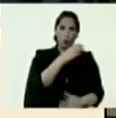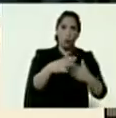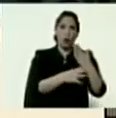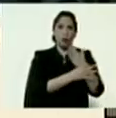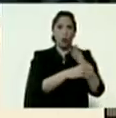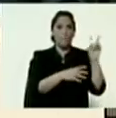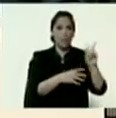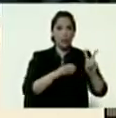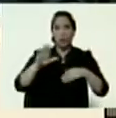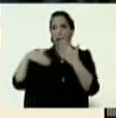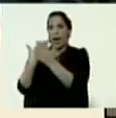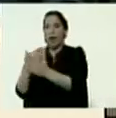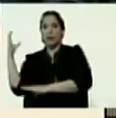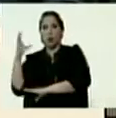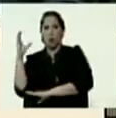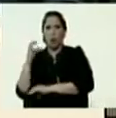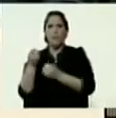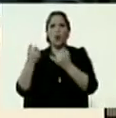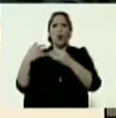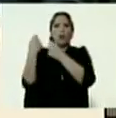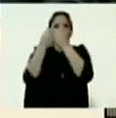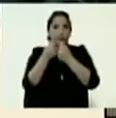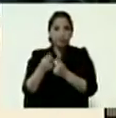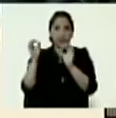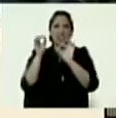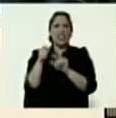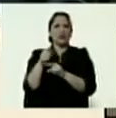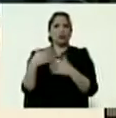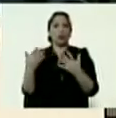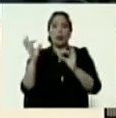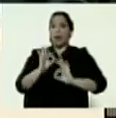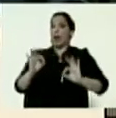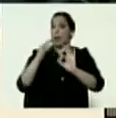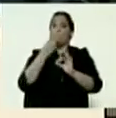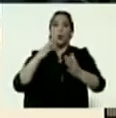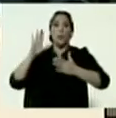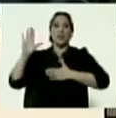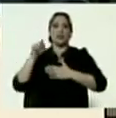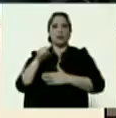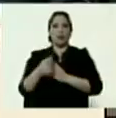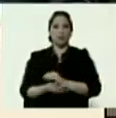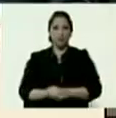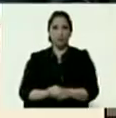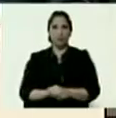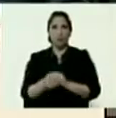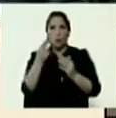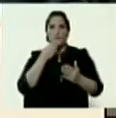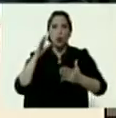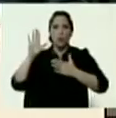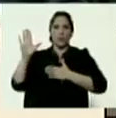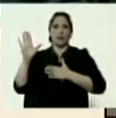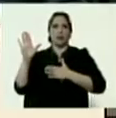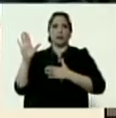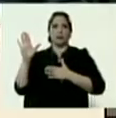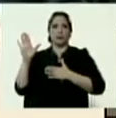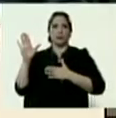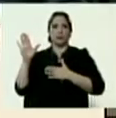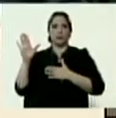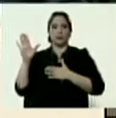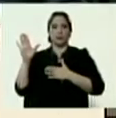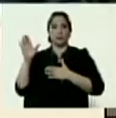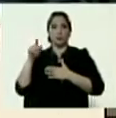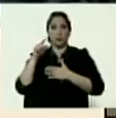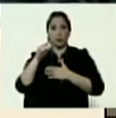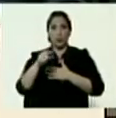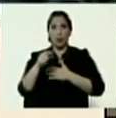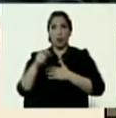Colombia. ¿Cuánto costó eso? Nada, una promesa. La promesa de que,